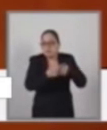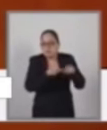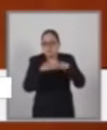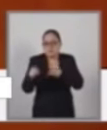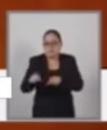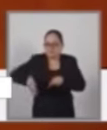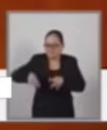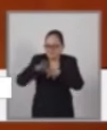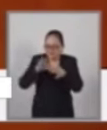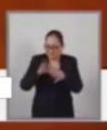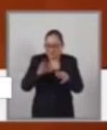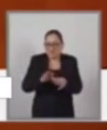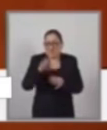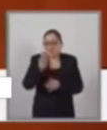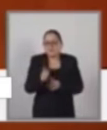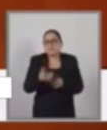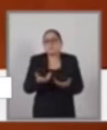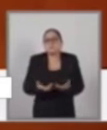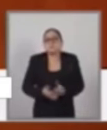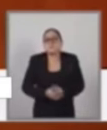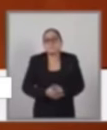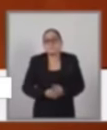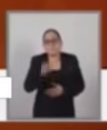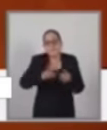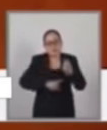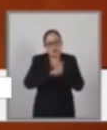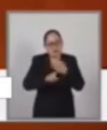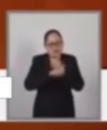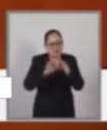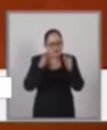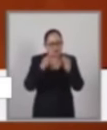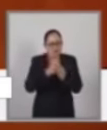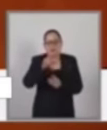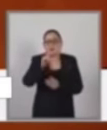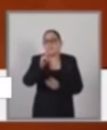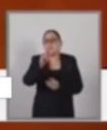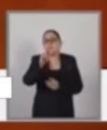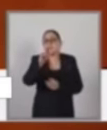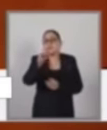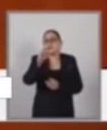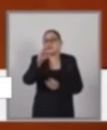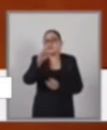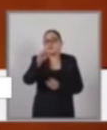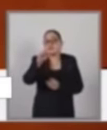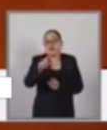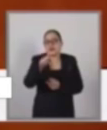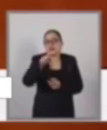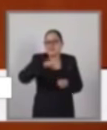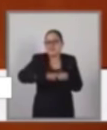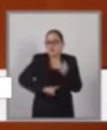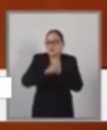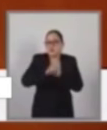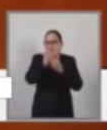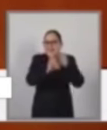de los policías investigadores. Es una tarea fantástica, enorme, que no va a dar grandes resultados en